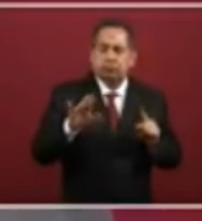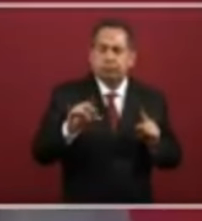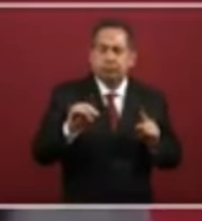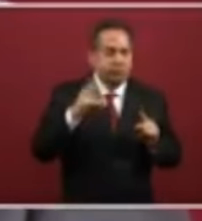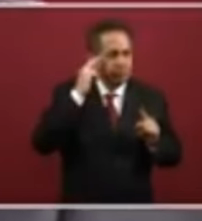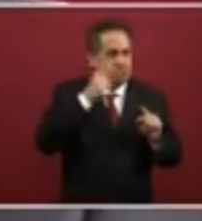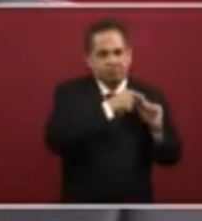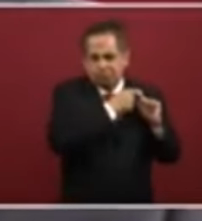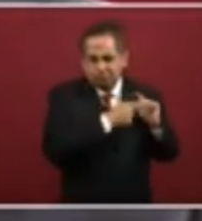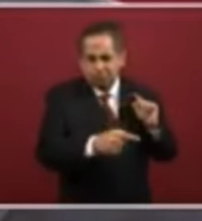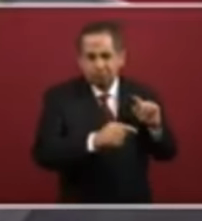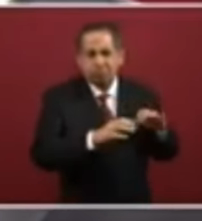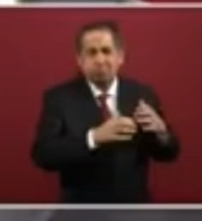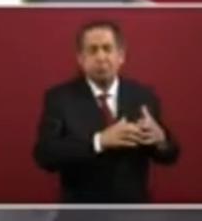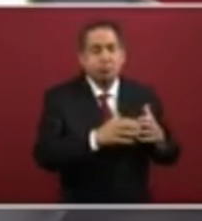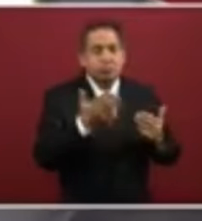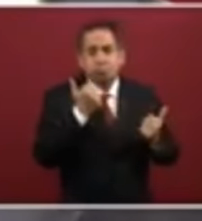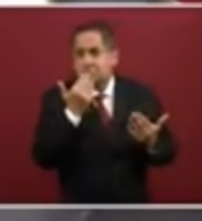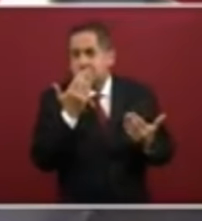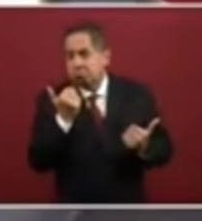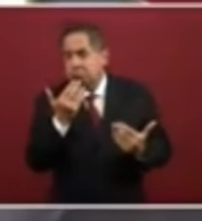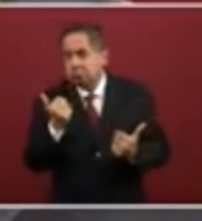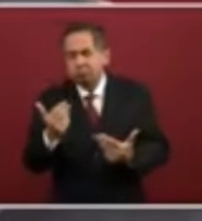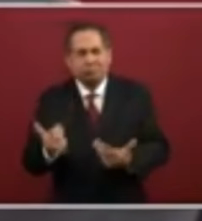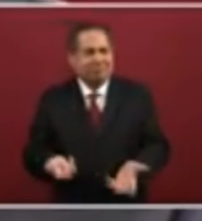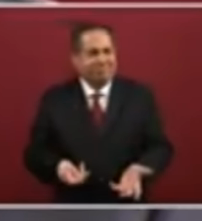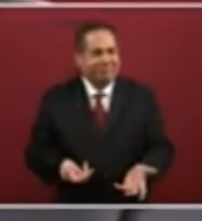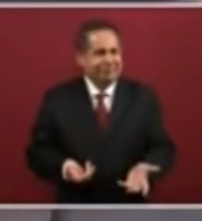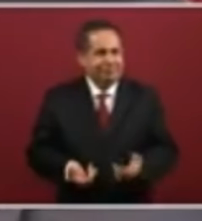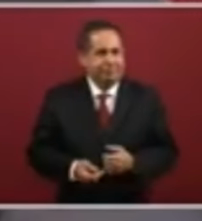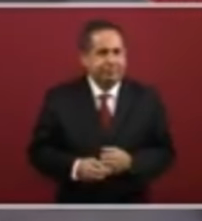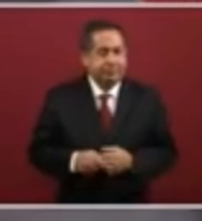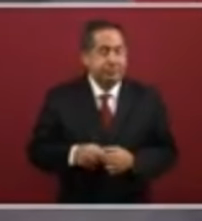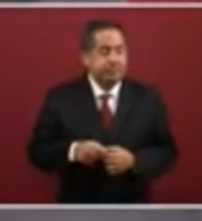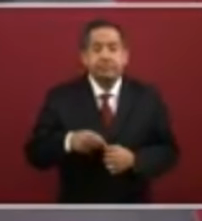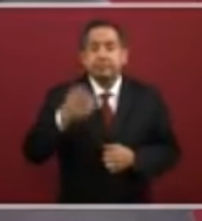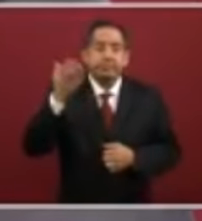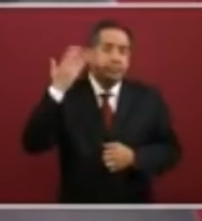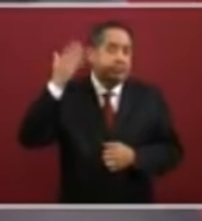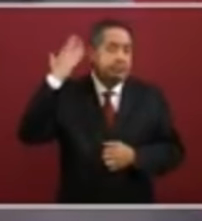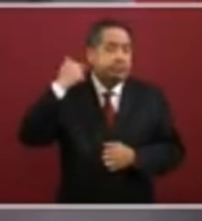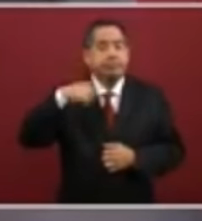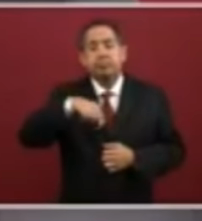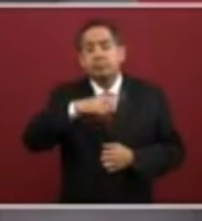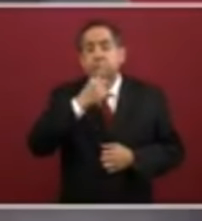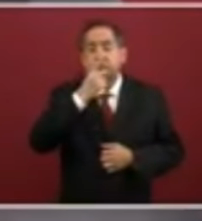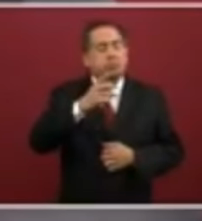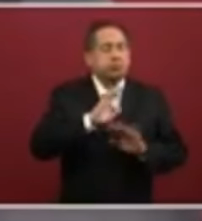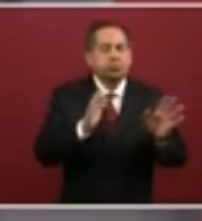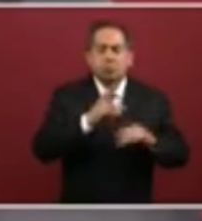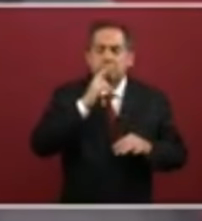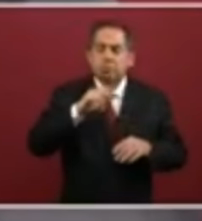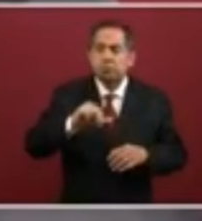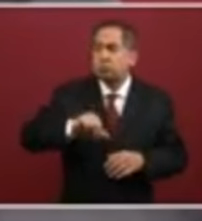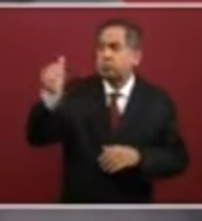Y siempre hablando de que era mejor comprar la